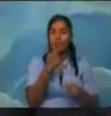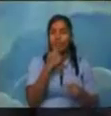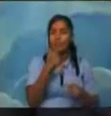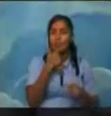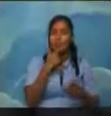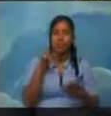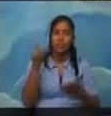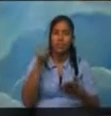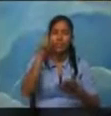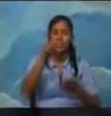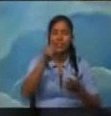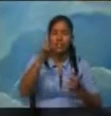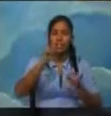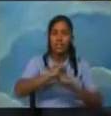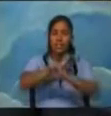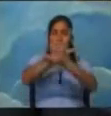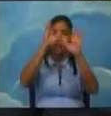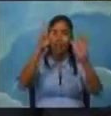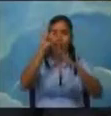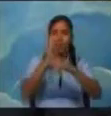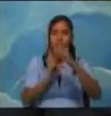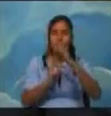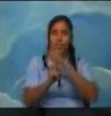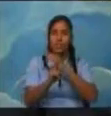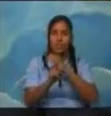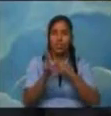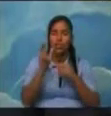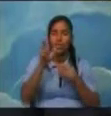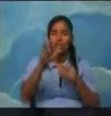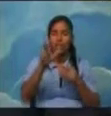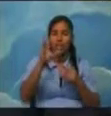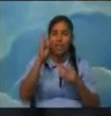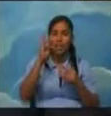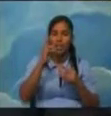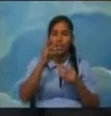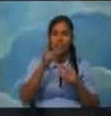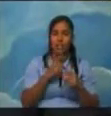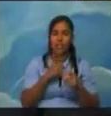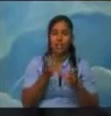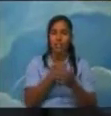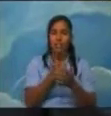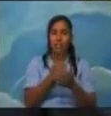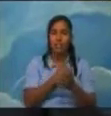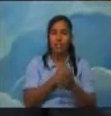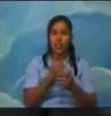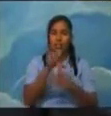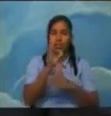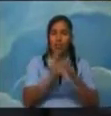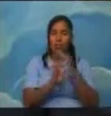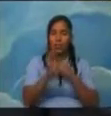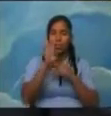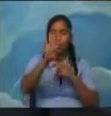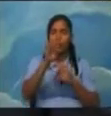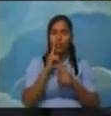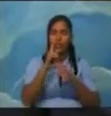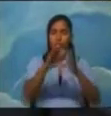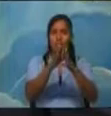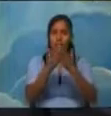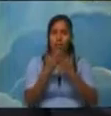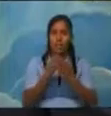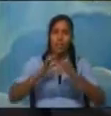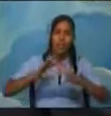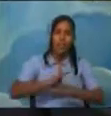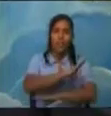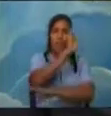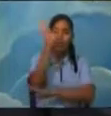En esta mañana me corresponde el versículo 36 del libro de Deuteronomio, capítulo 4. Dice: desde los cielos